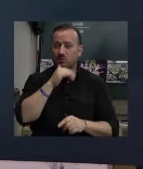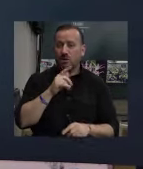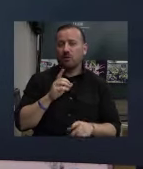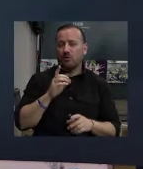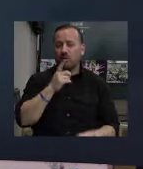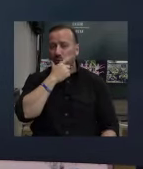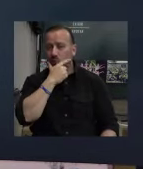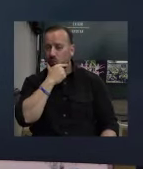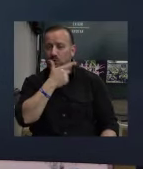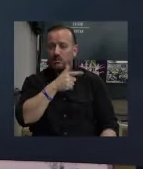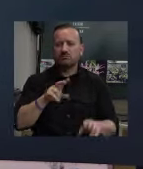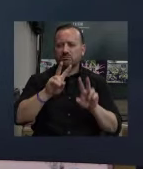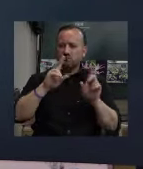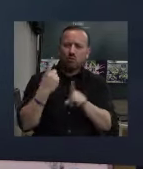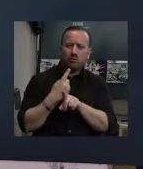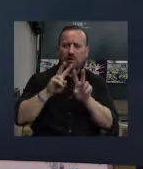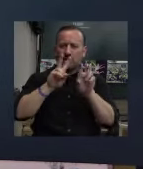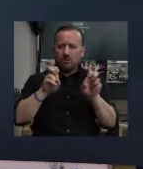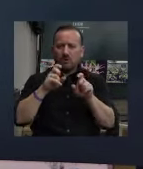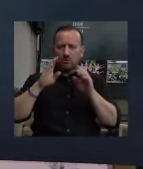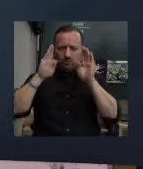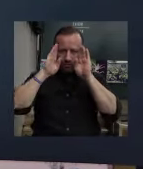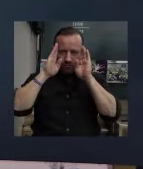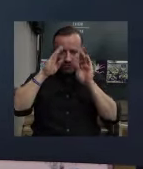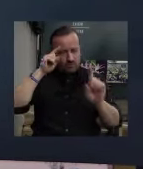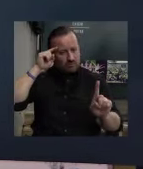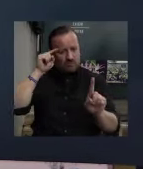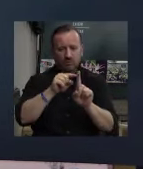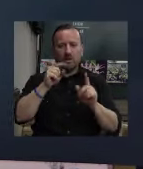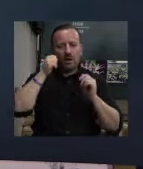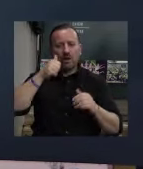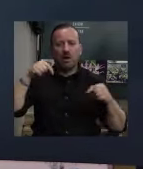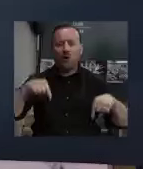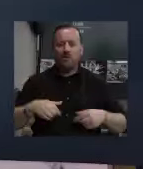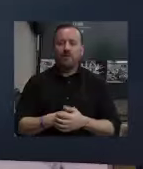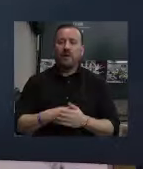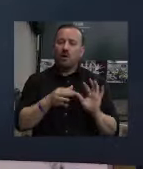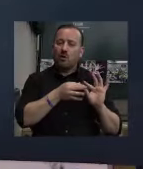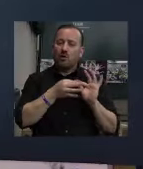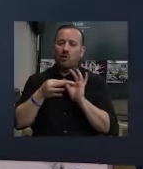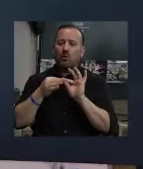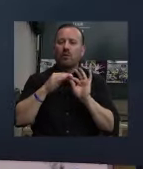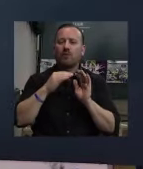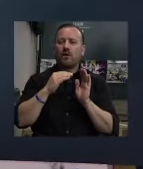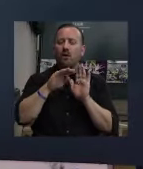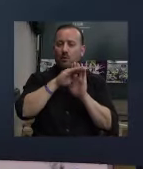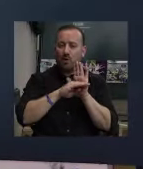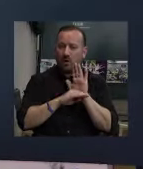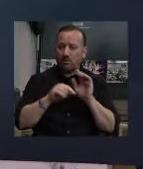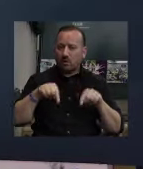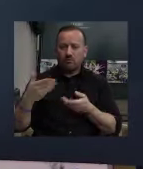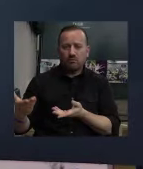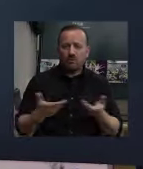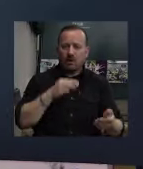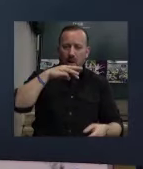nos adelantan sobre la temática en la que se centrará la jornada de hoy para continuar con nuestro programa nos complace invitar al escenario a